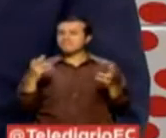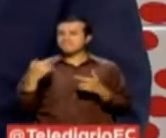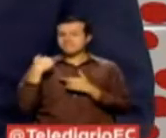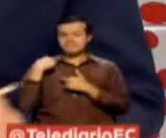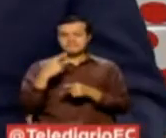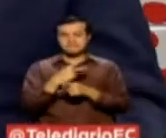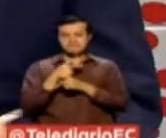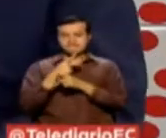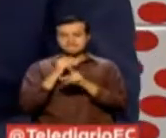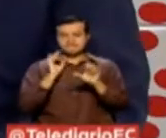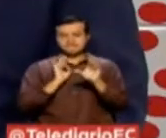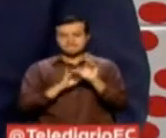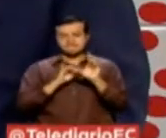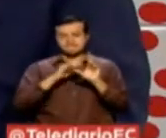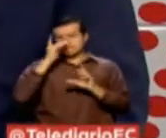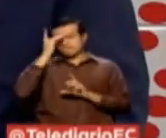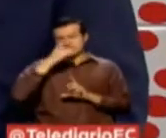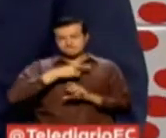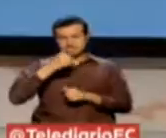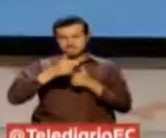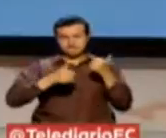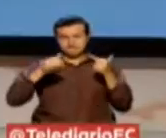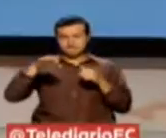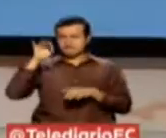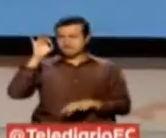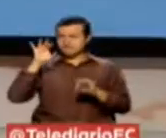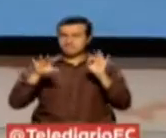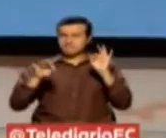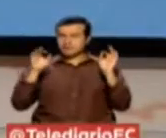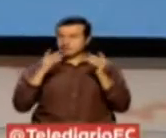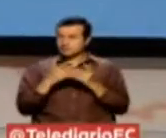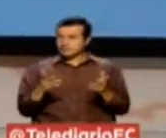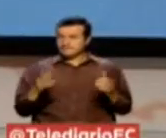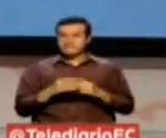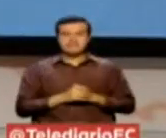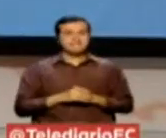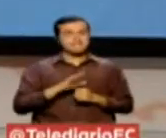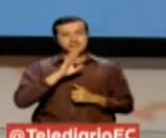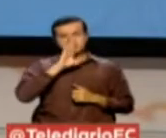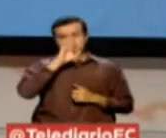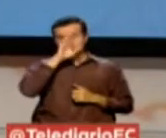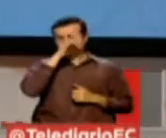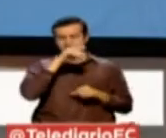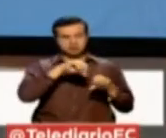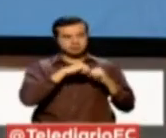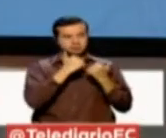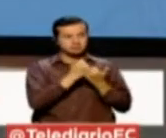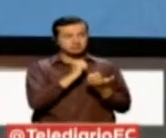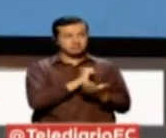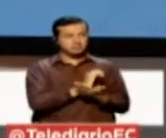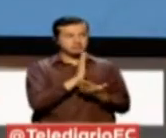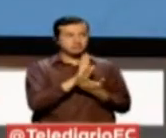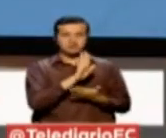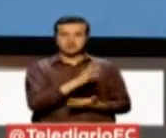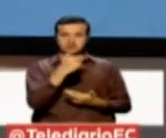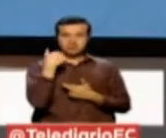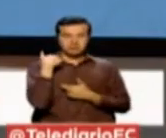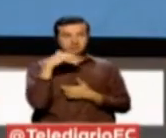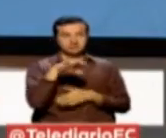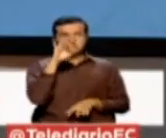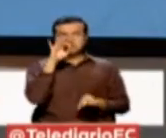de Participación para designar autoridades? Siempre fue la Asamblea quien nombró a esos funcionarios,